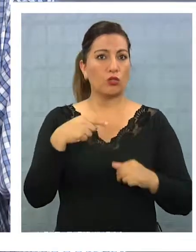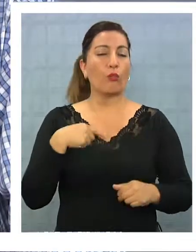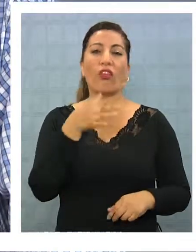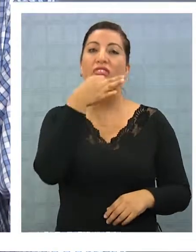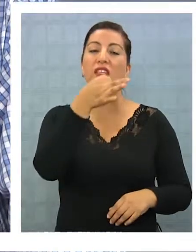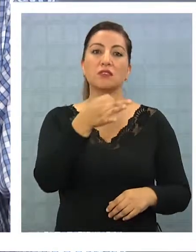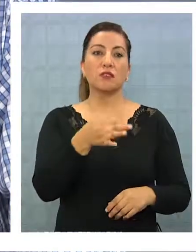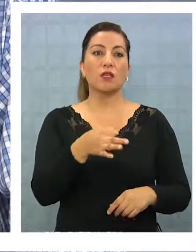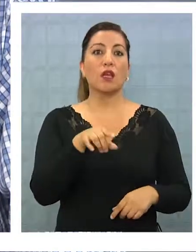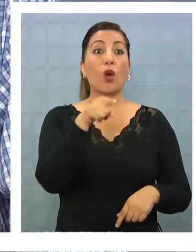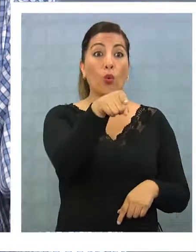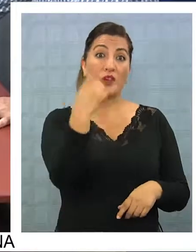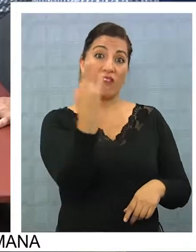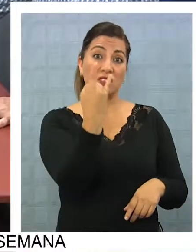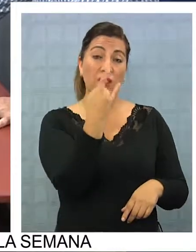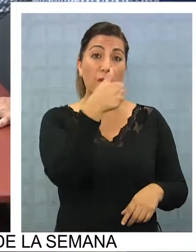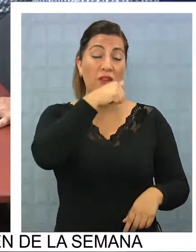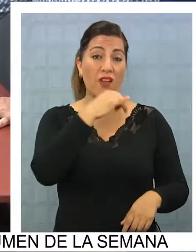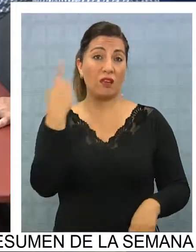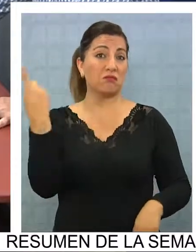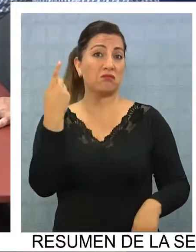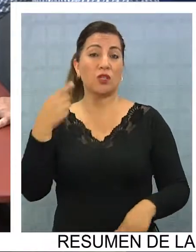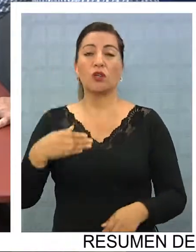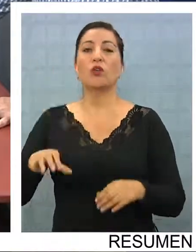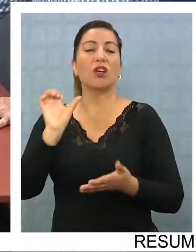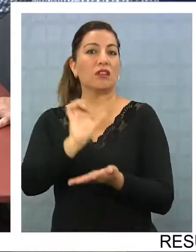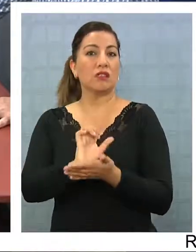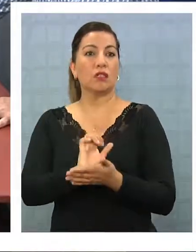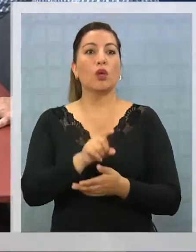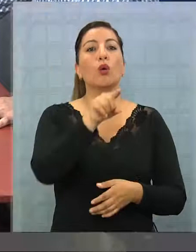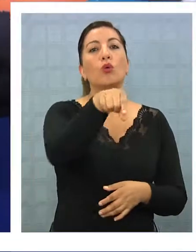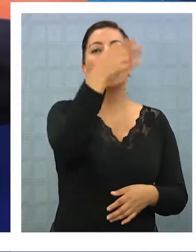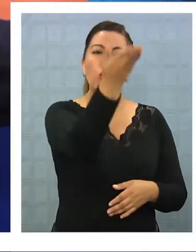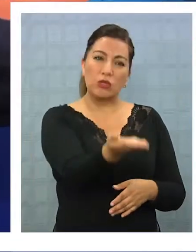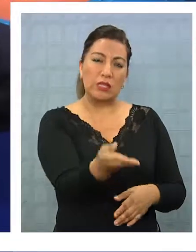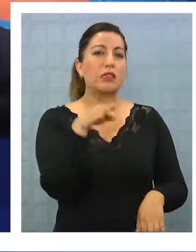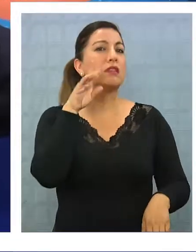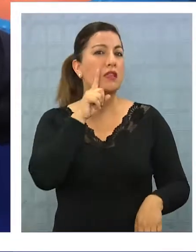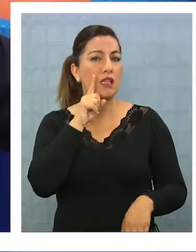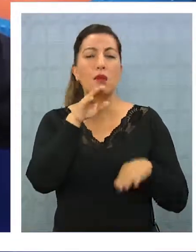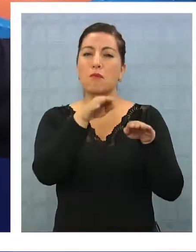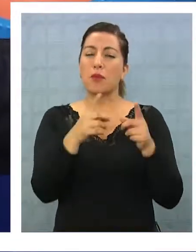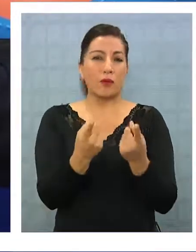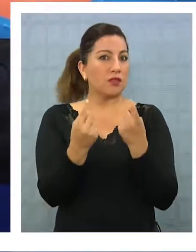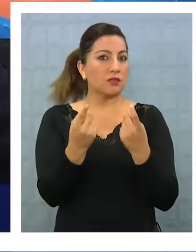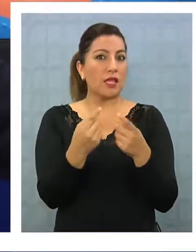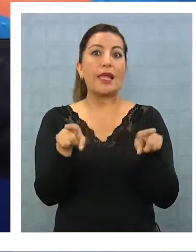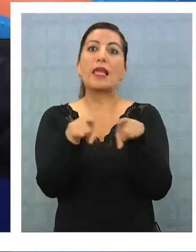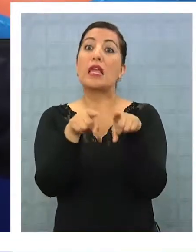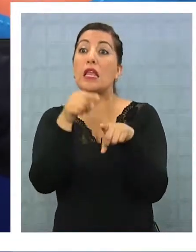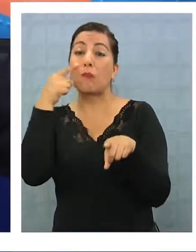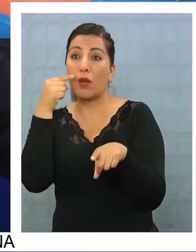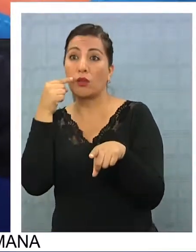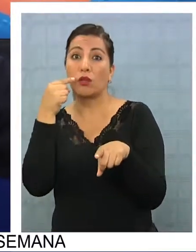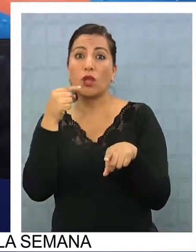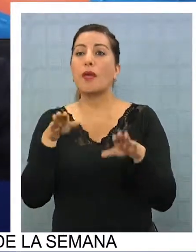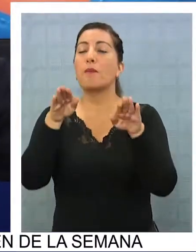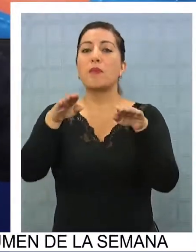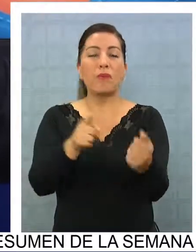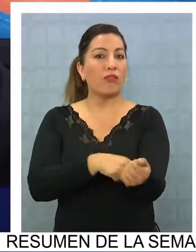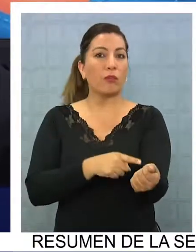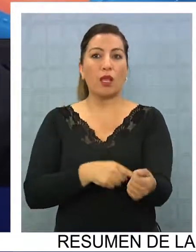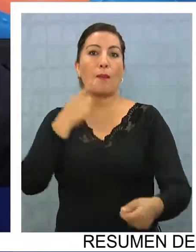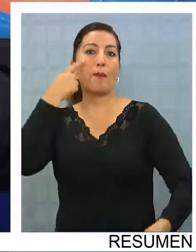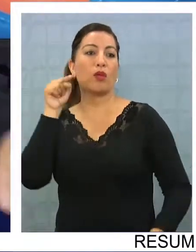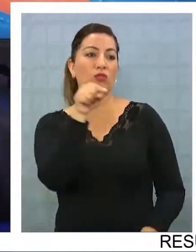puedo distinguir porque uno va a ir a esta universidad y este otro, decirle, mire, y usted a pesar de que tiene las mismas necesidades de su hermano y viene de la misma familia,